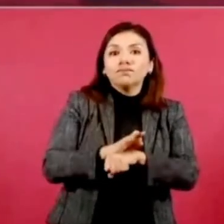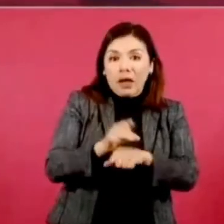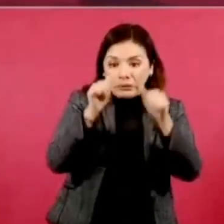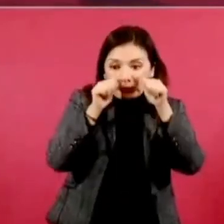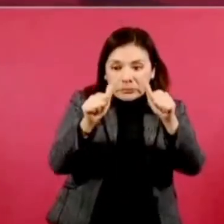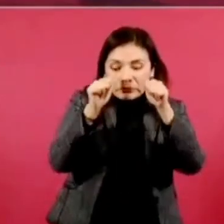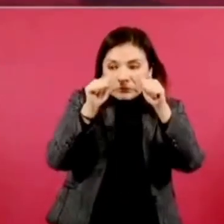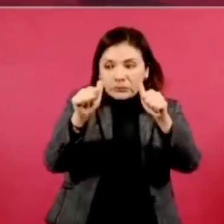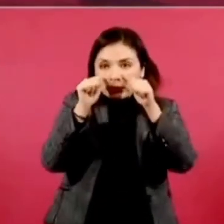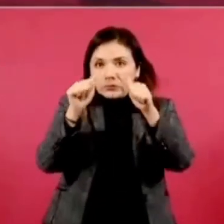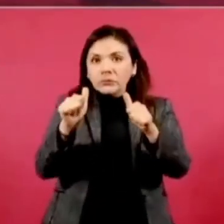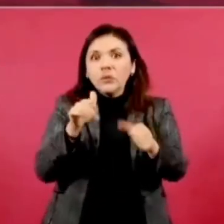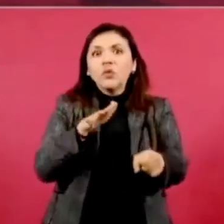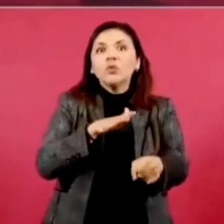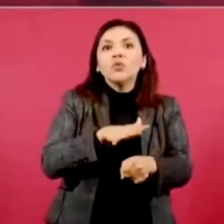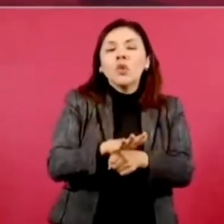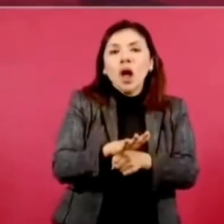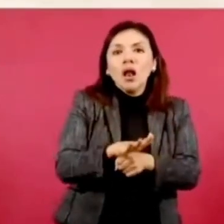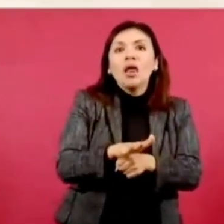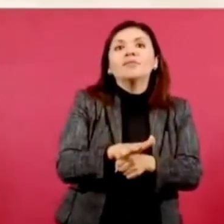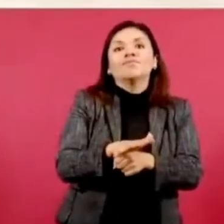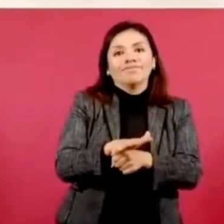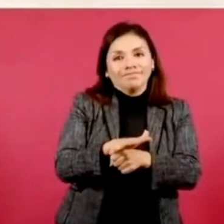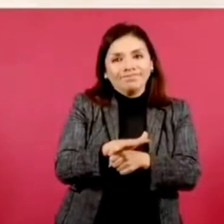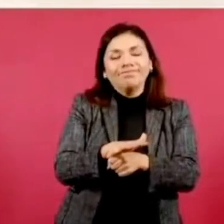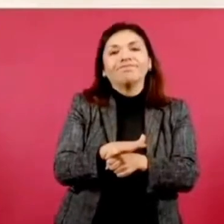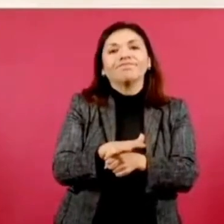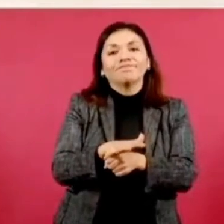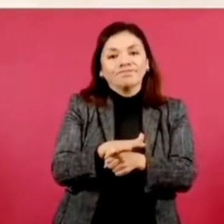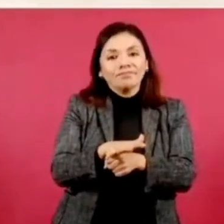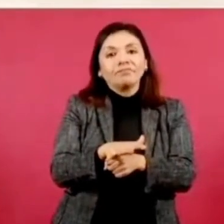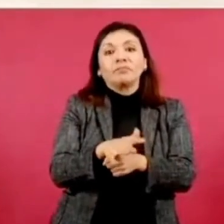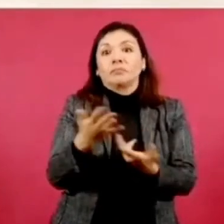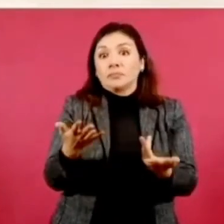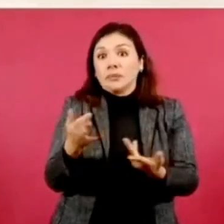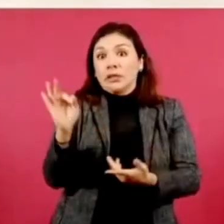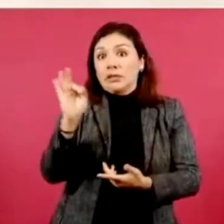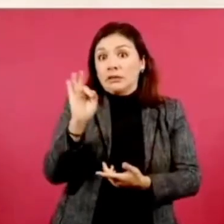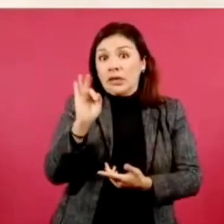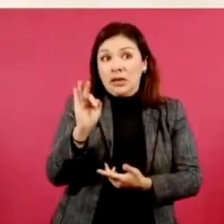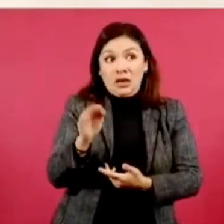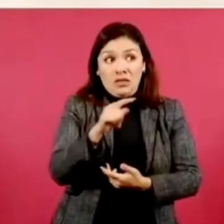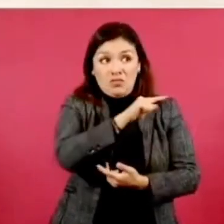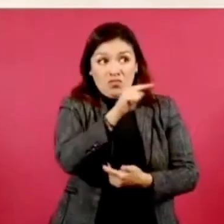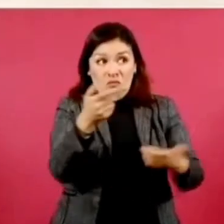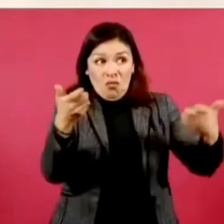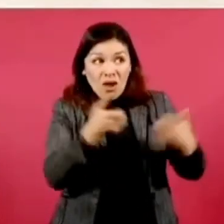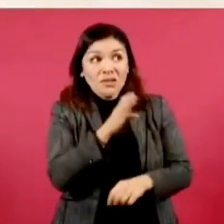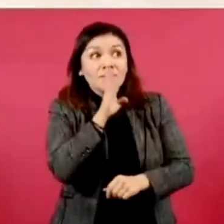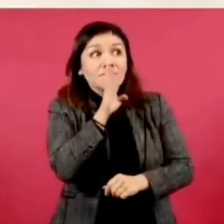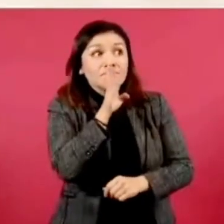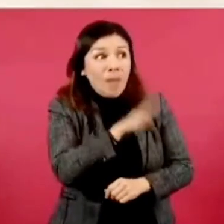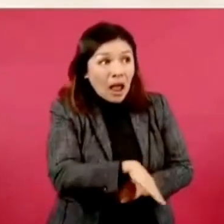pendientes de que si actúan mal,